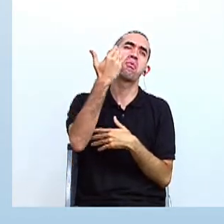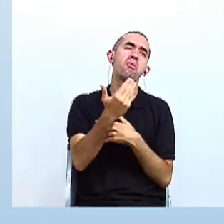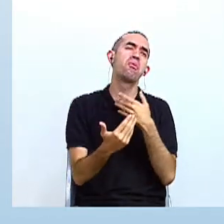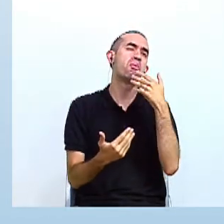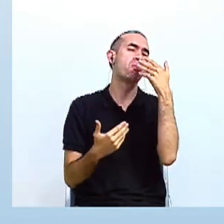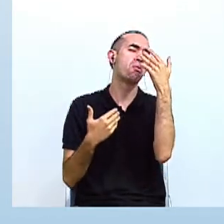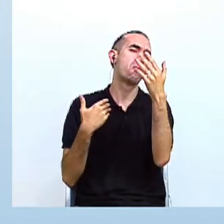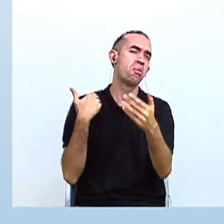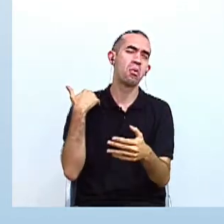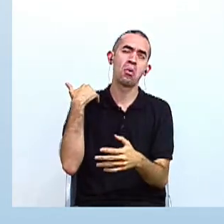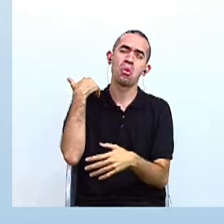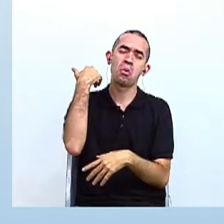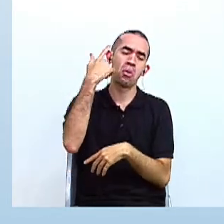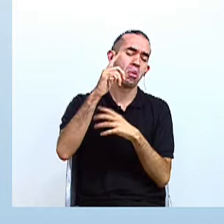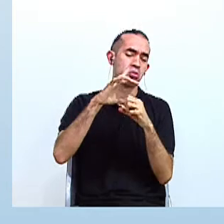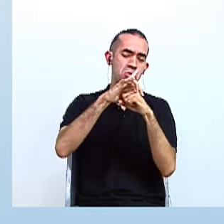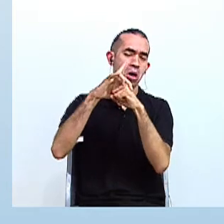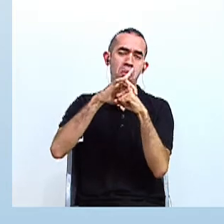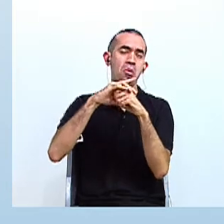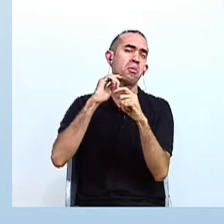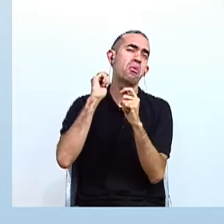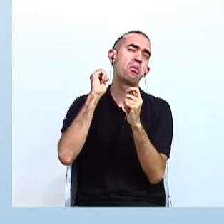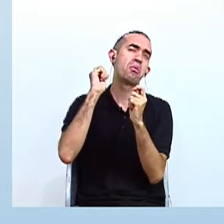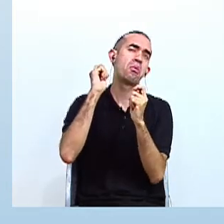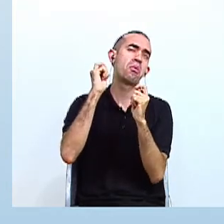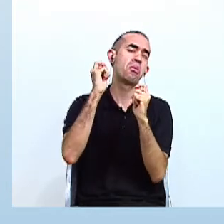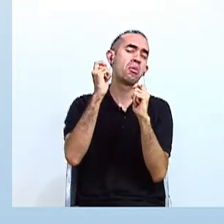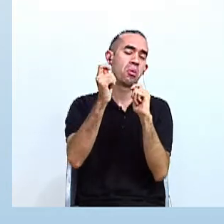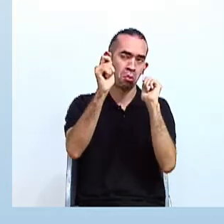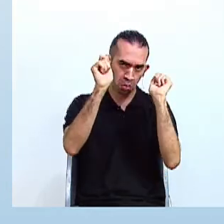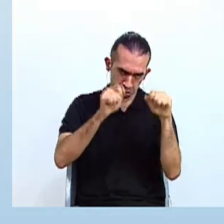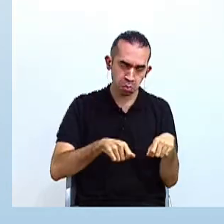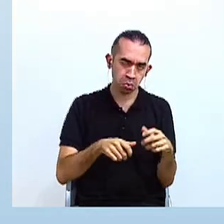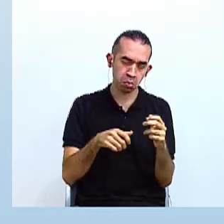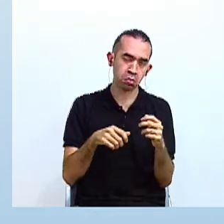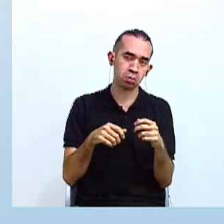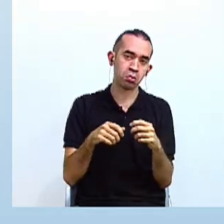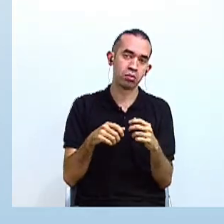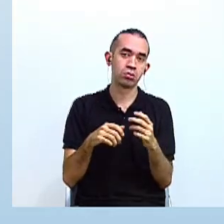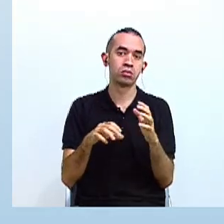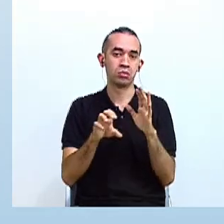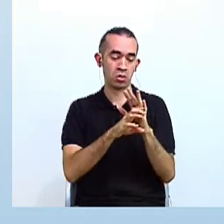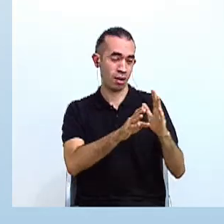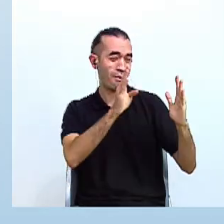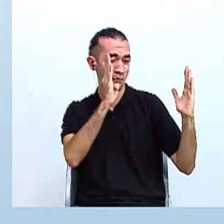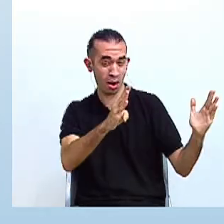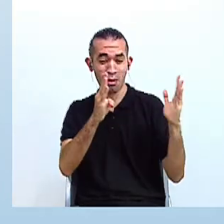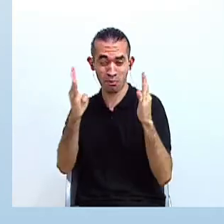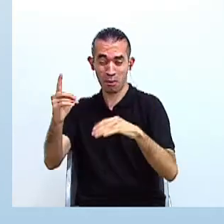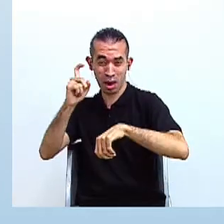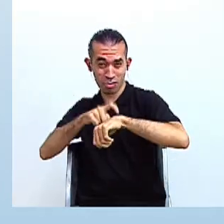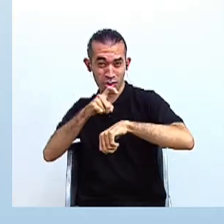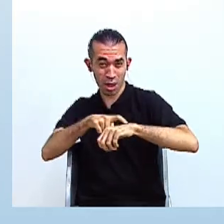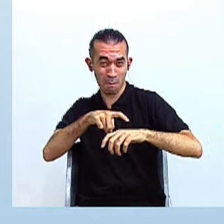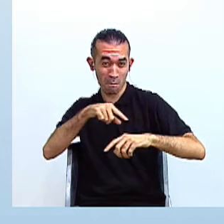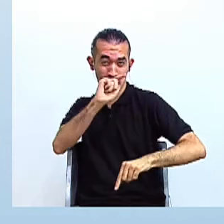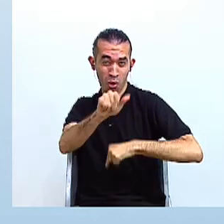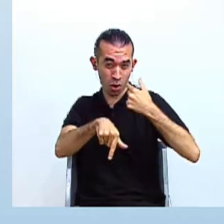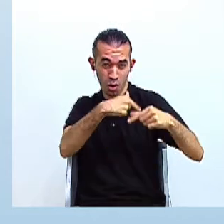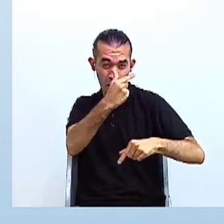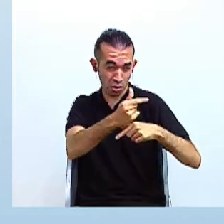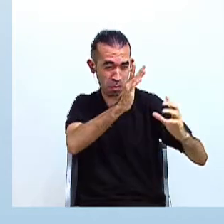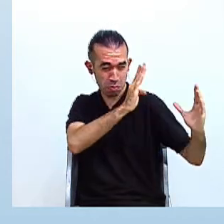de los millones de años, y que precisamente puede provocar cambios en eras geológicas. Pero el acentuado es muy